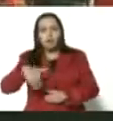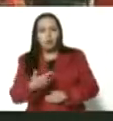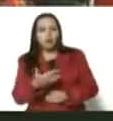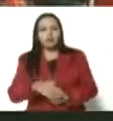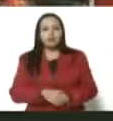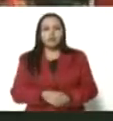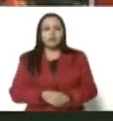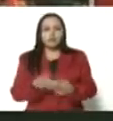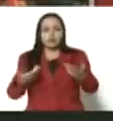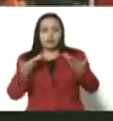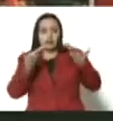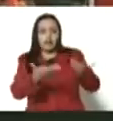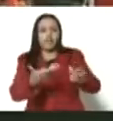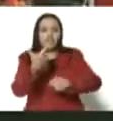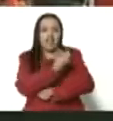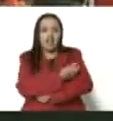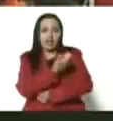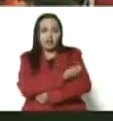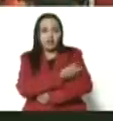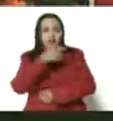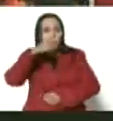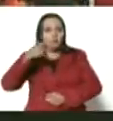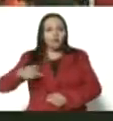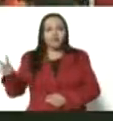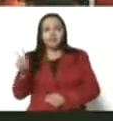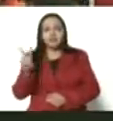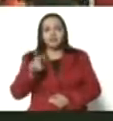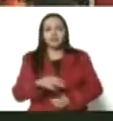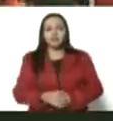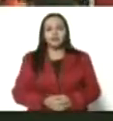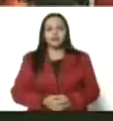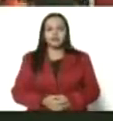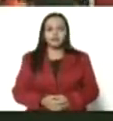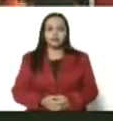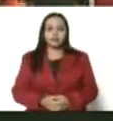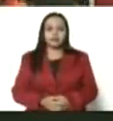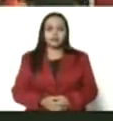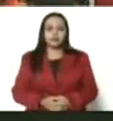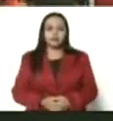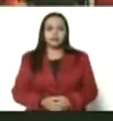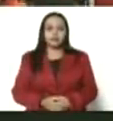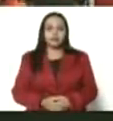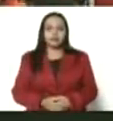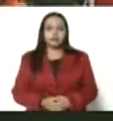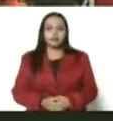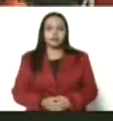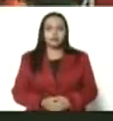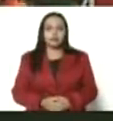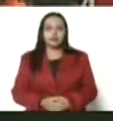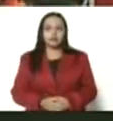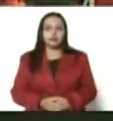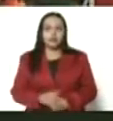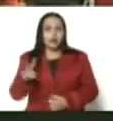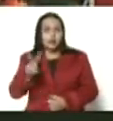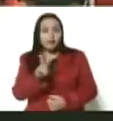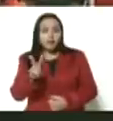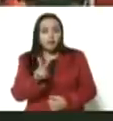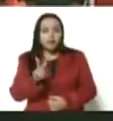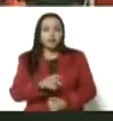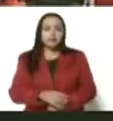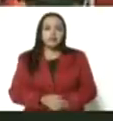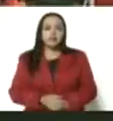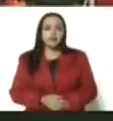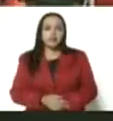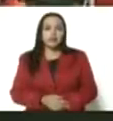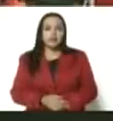esta vacuna para el pueblo venezolano. Venezuela era un primer país aquí